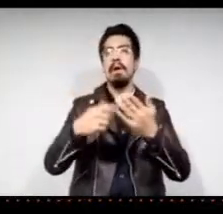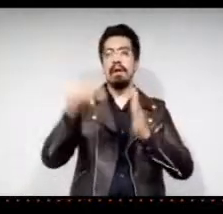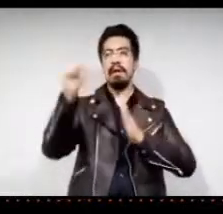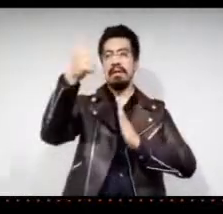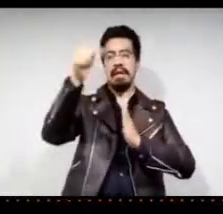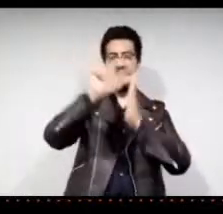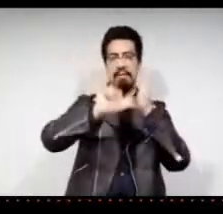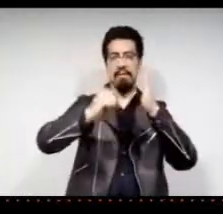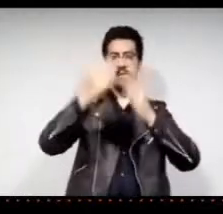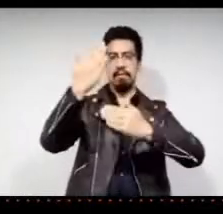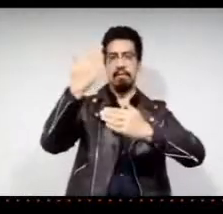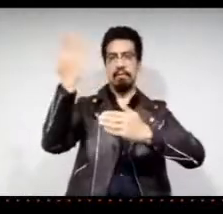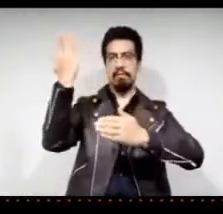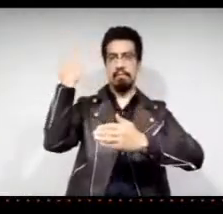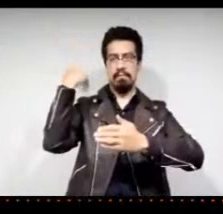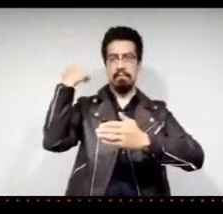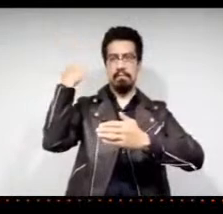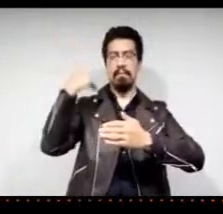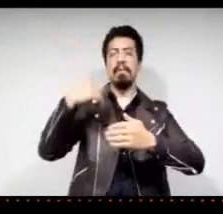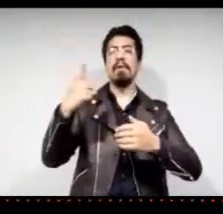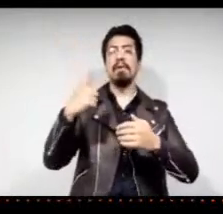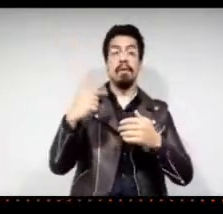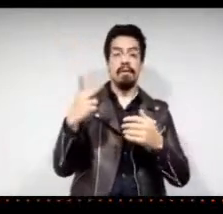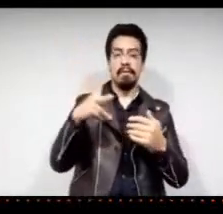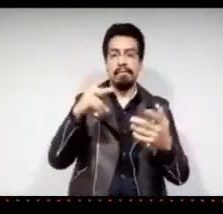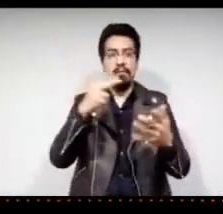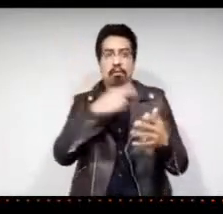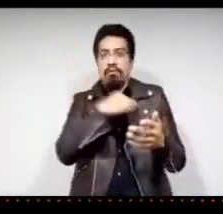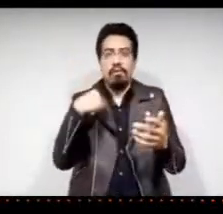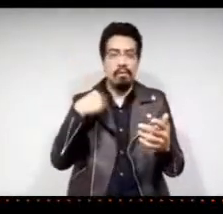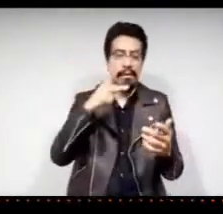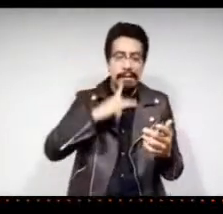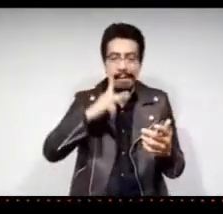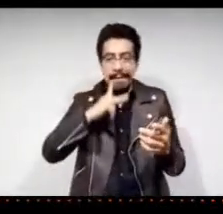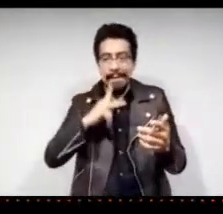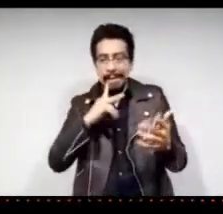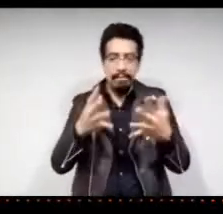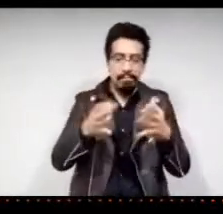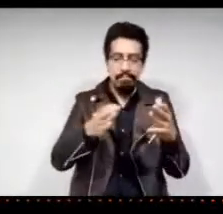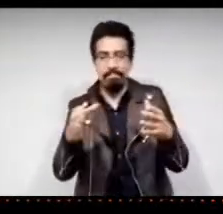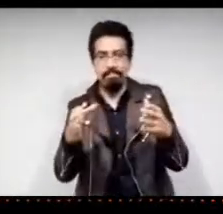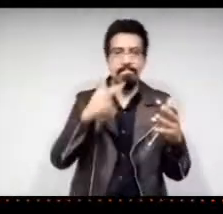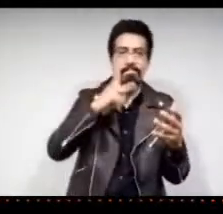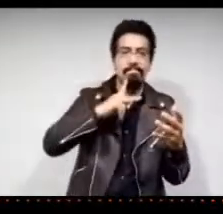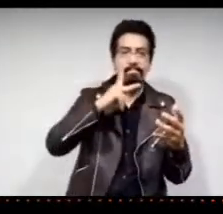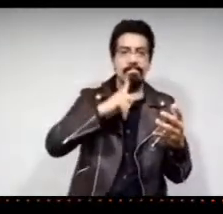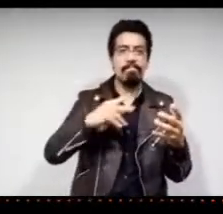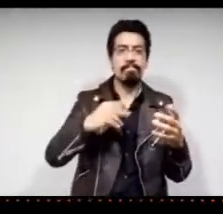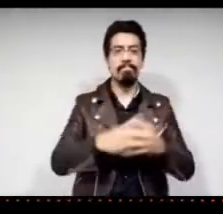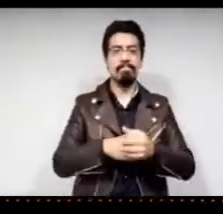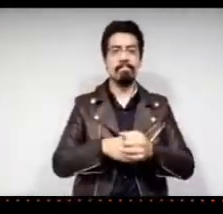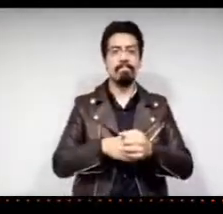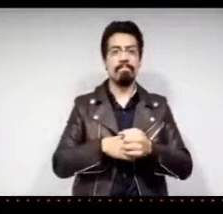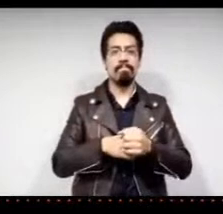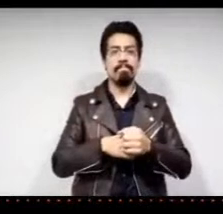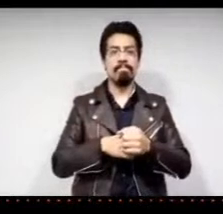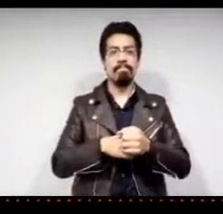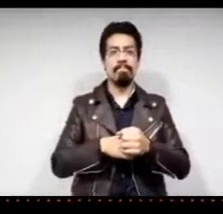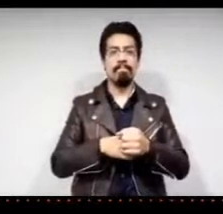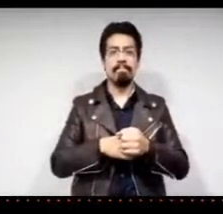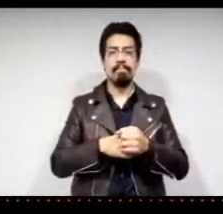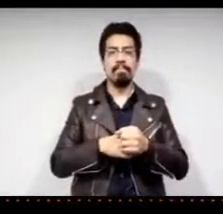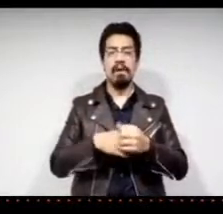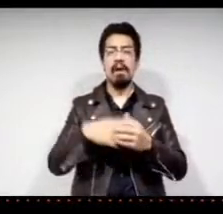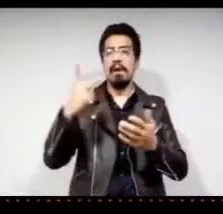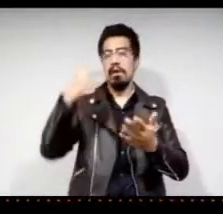hubo mucha improvisación. En este momento ya debe de dejar de haberlo. Y Creo que lo